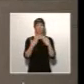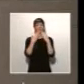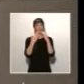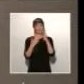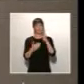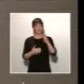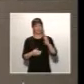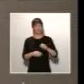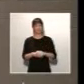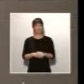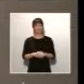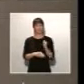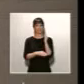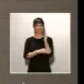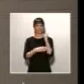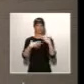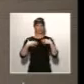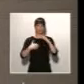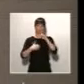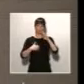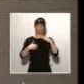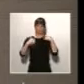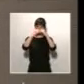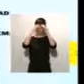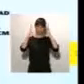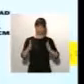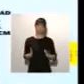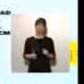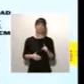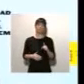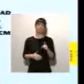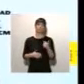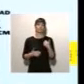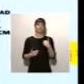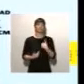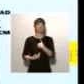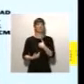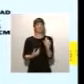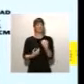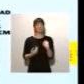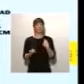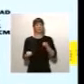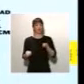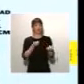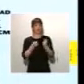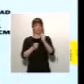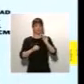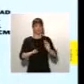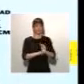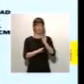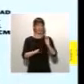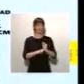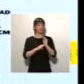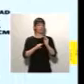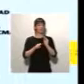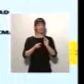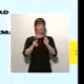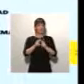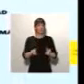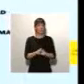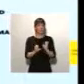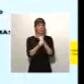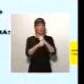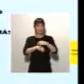Salud Carlos III, además de coordinar y financiar la investigación biomédica y sanitaria que se hace en